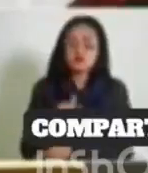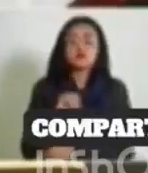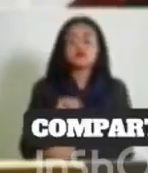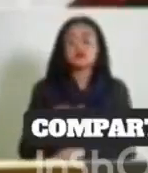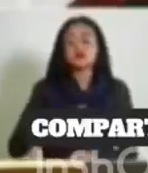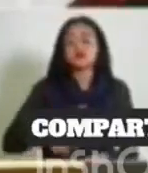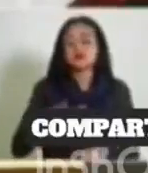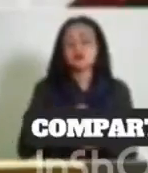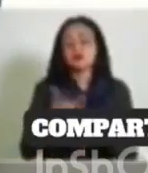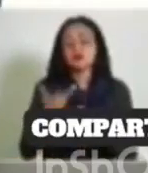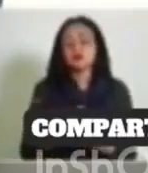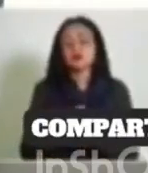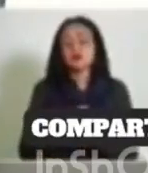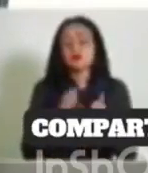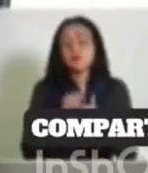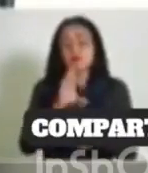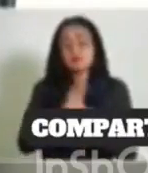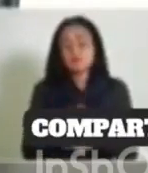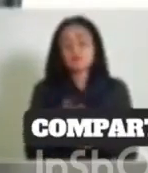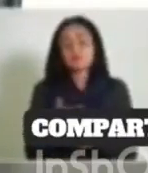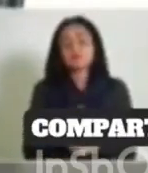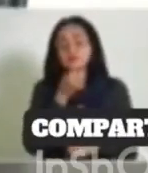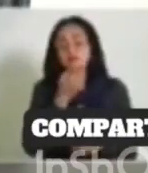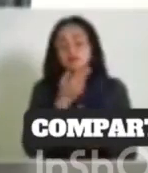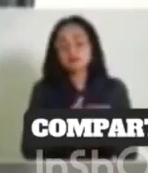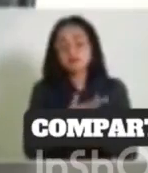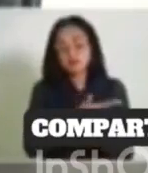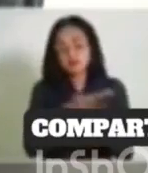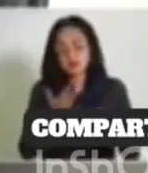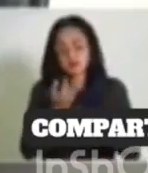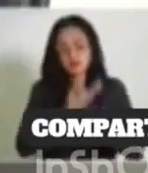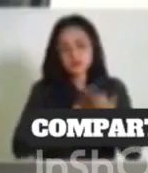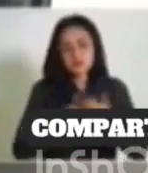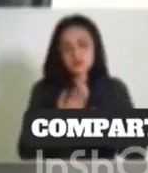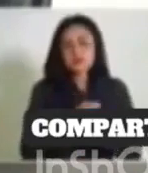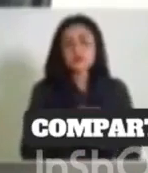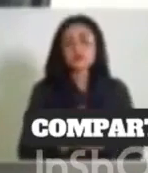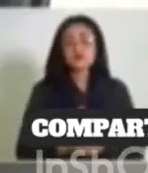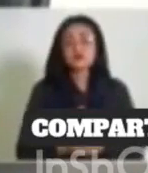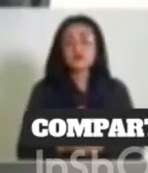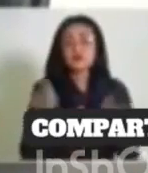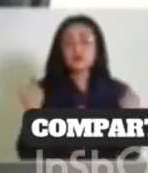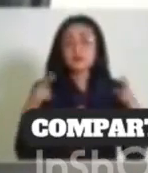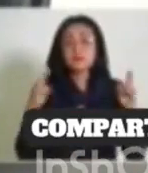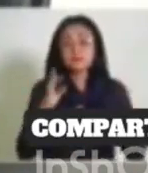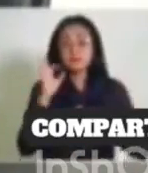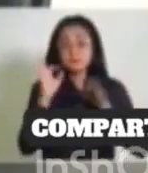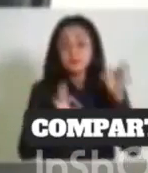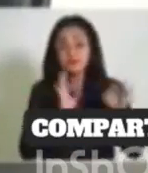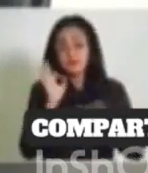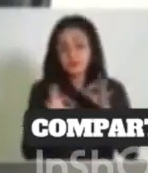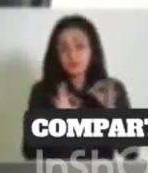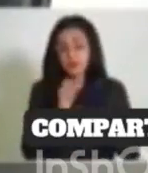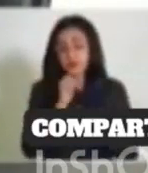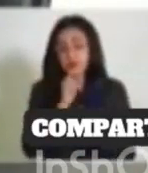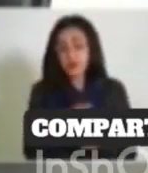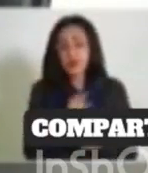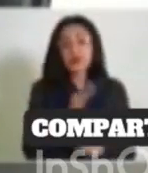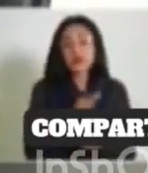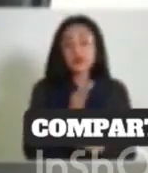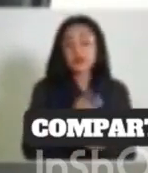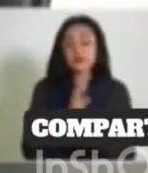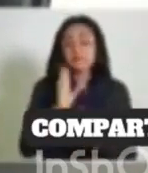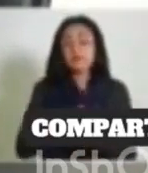Sí, gobernador, con su permiso, señores secretarios, subsecretarios, representantes de los medios de comunicación,